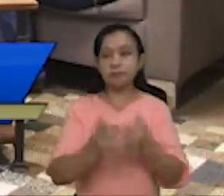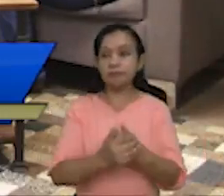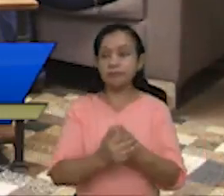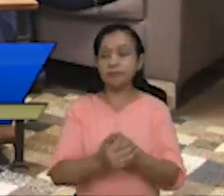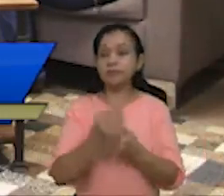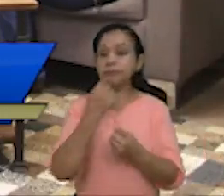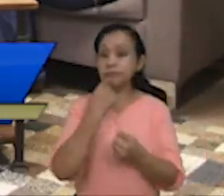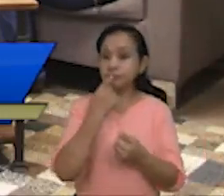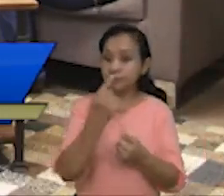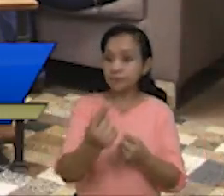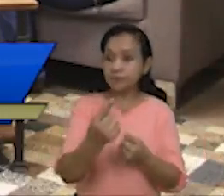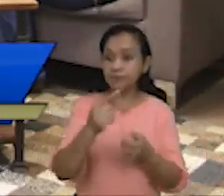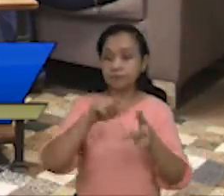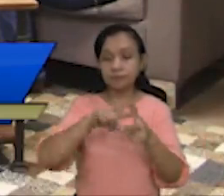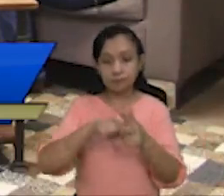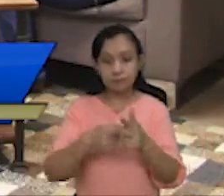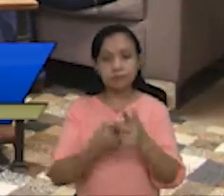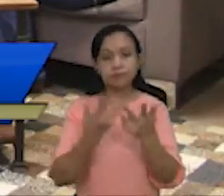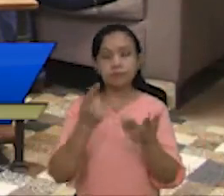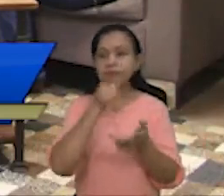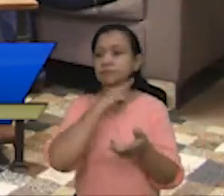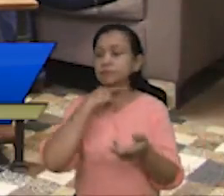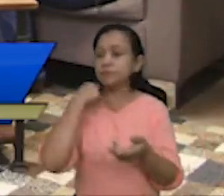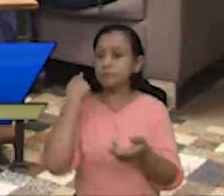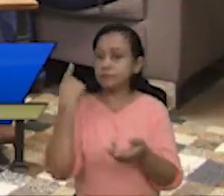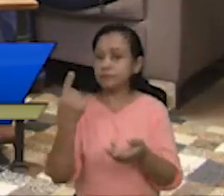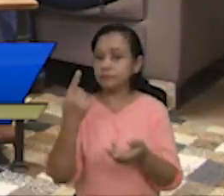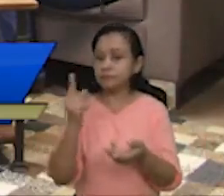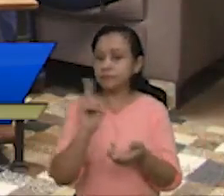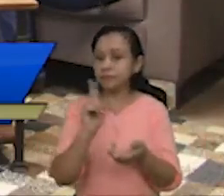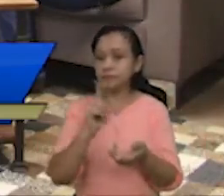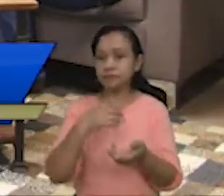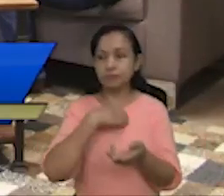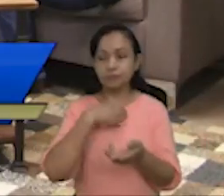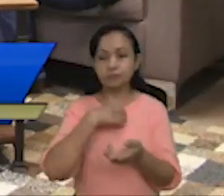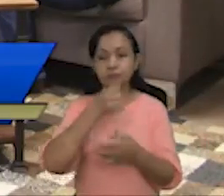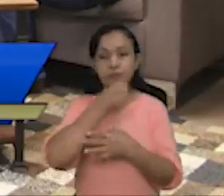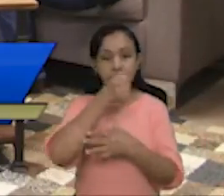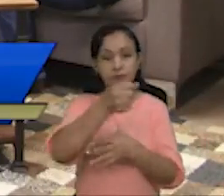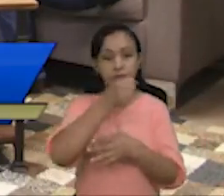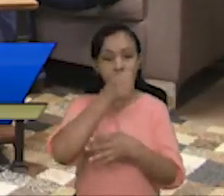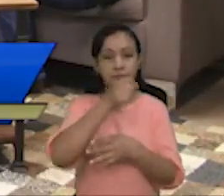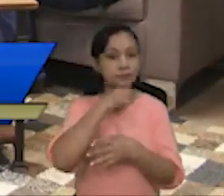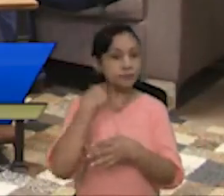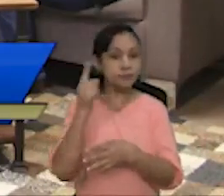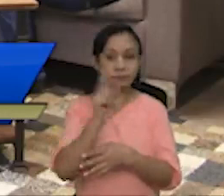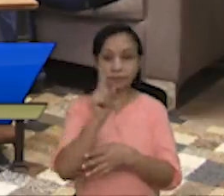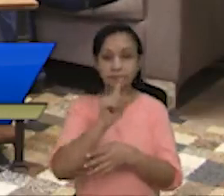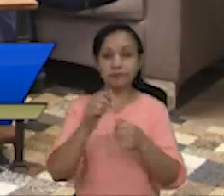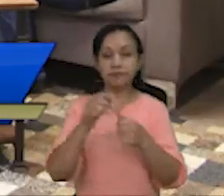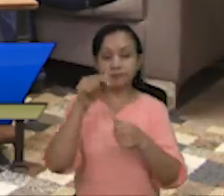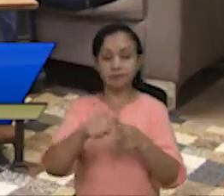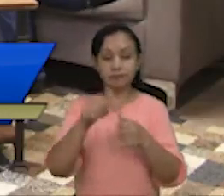dejarles claro siempre desde un inicio que la verdad no es absoluta, pero tampoco le pertenece a los periodistas. Porque el problema es que aquí